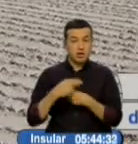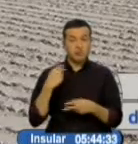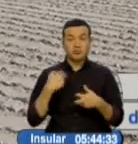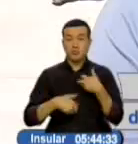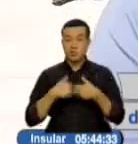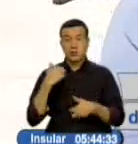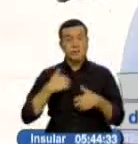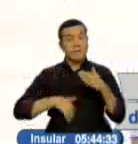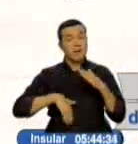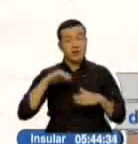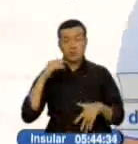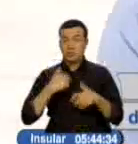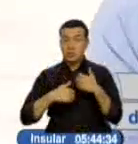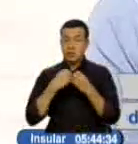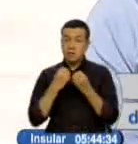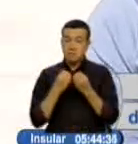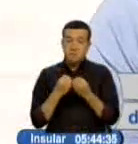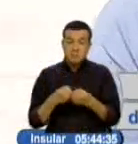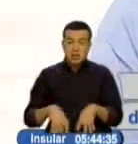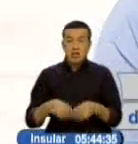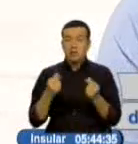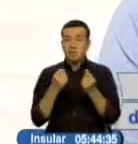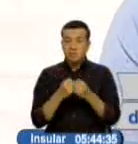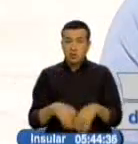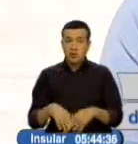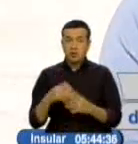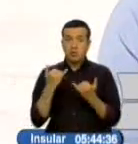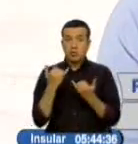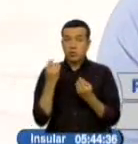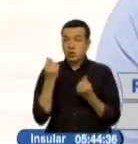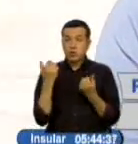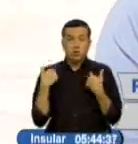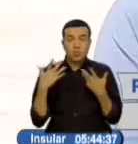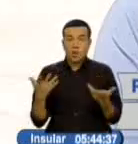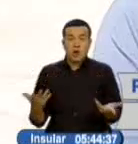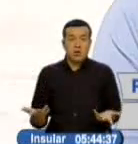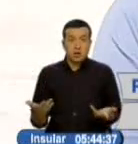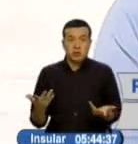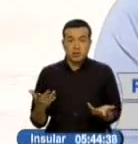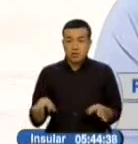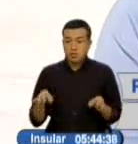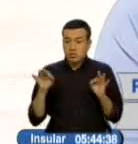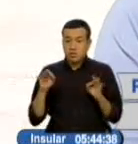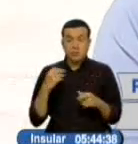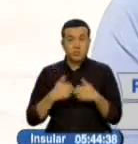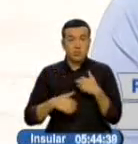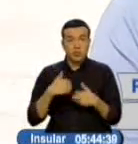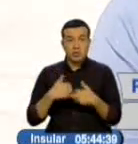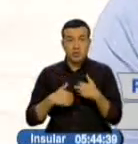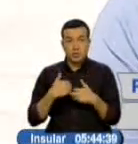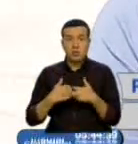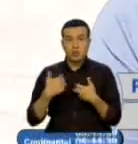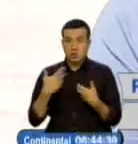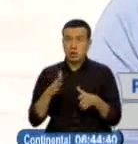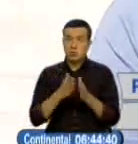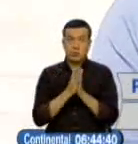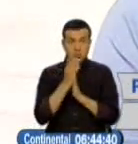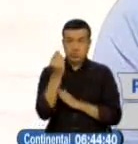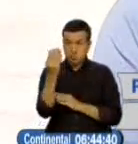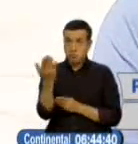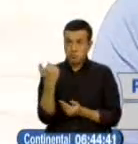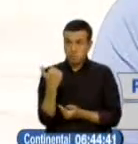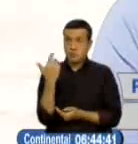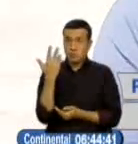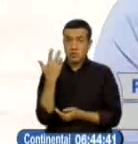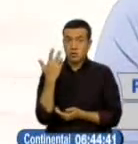más sufren. Porque nosotros nos consideramos en este momento lucros cesantes. Nuestro bolsillo fue afectado totalmente. Hemos pedido una indemnización por